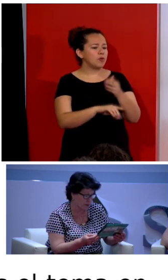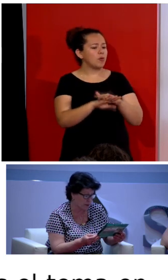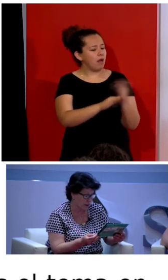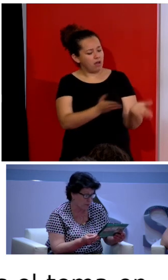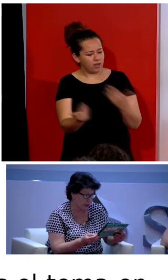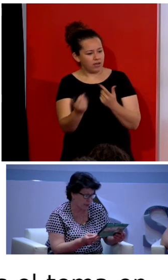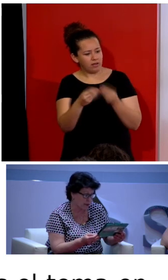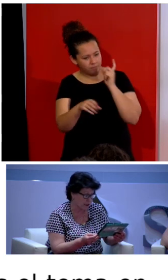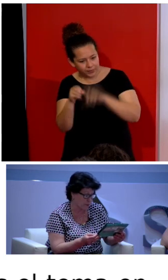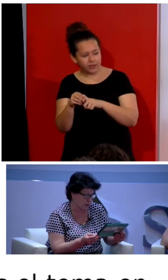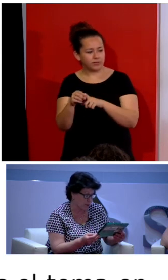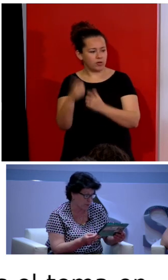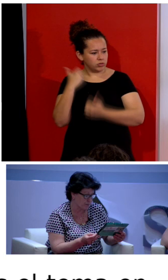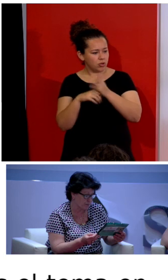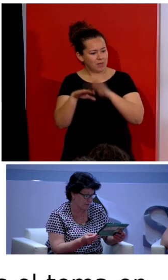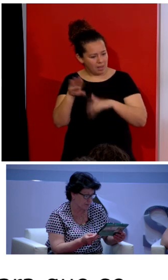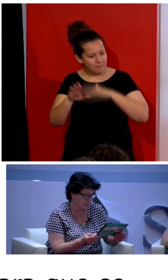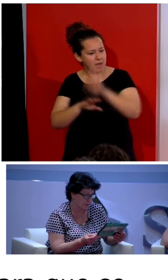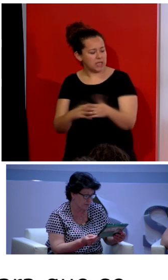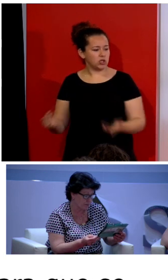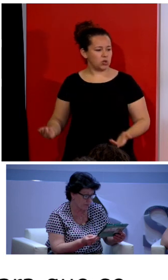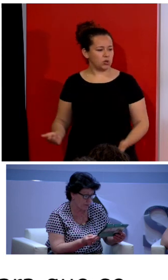hacerlo, para que diese el paso.